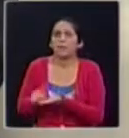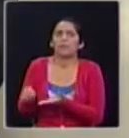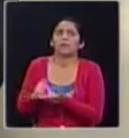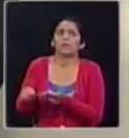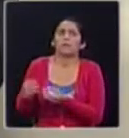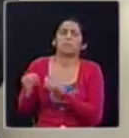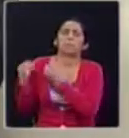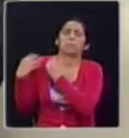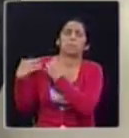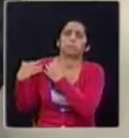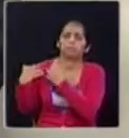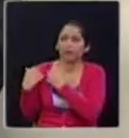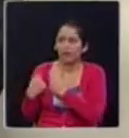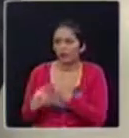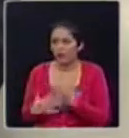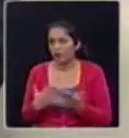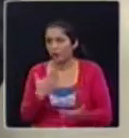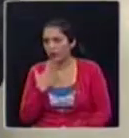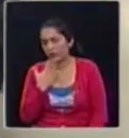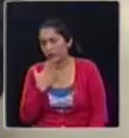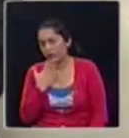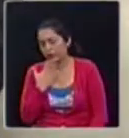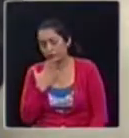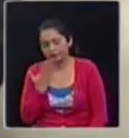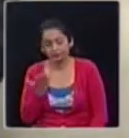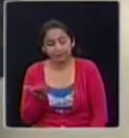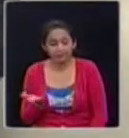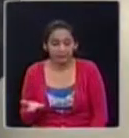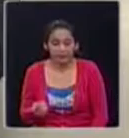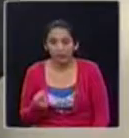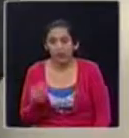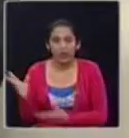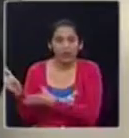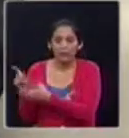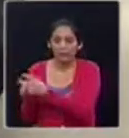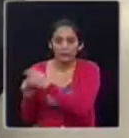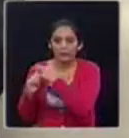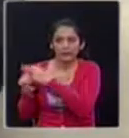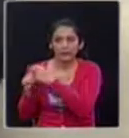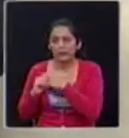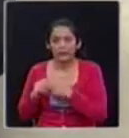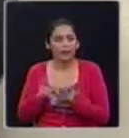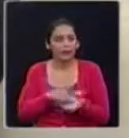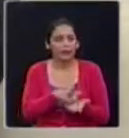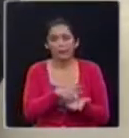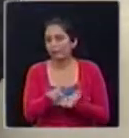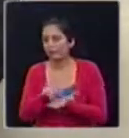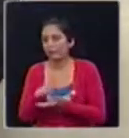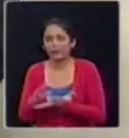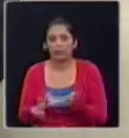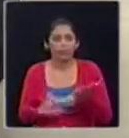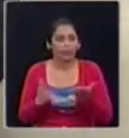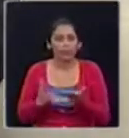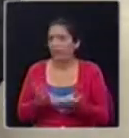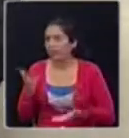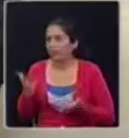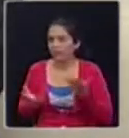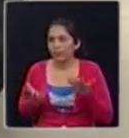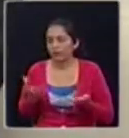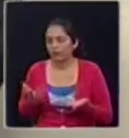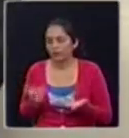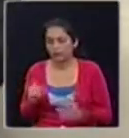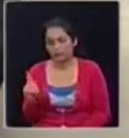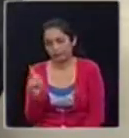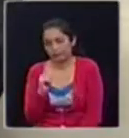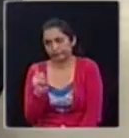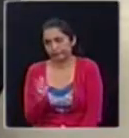déficit fiscal, problemas de la balanza de pagos, balanza negativa comercial, lo cual no se debe manejar de esa